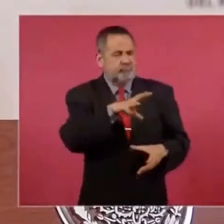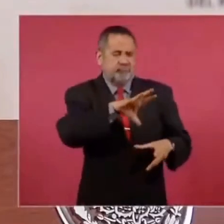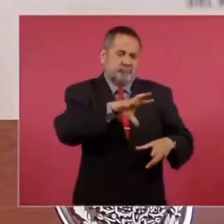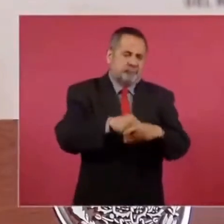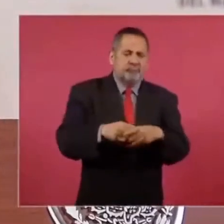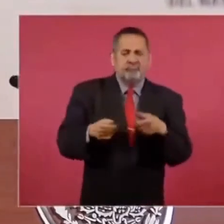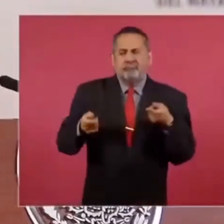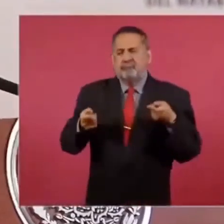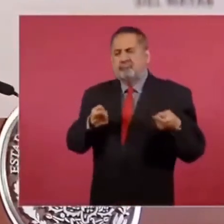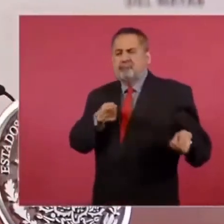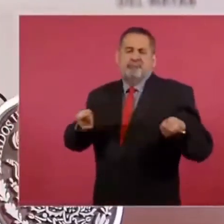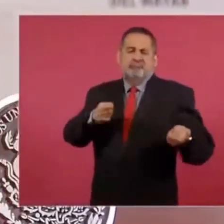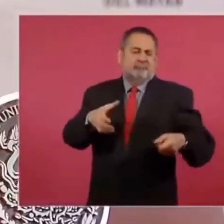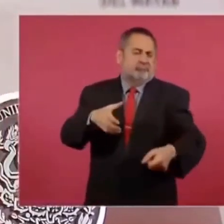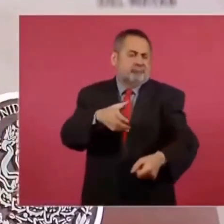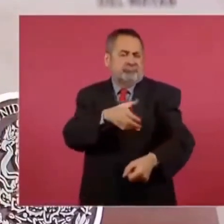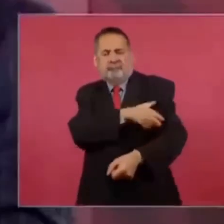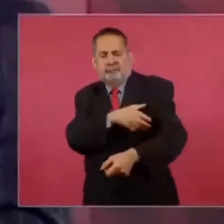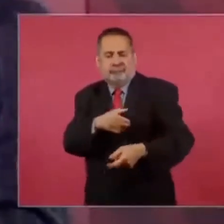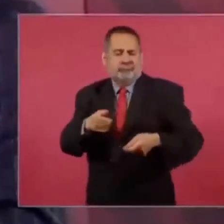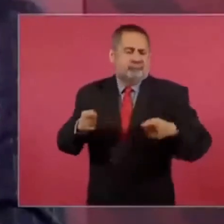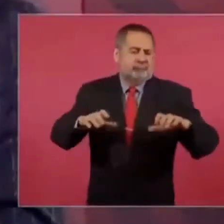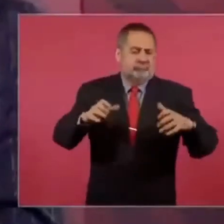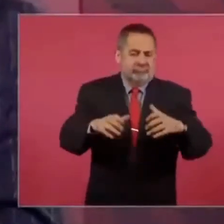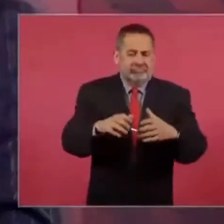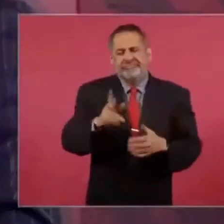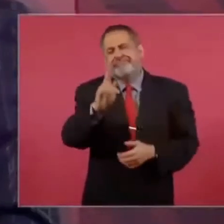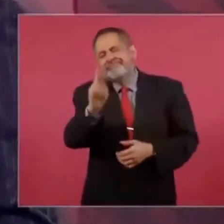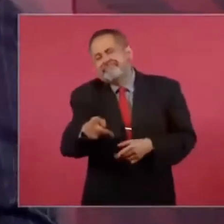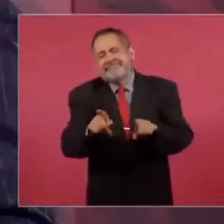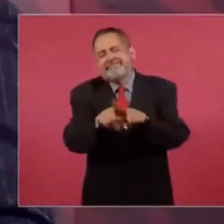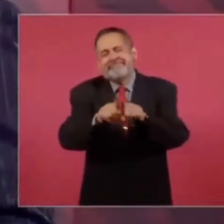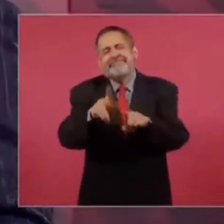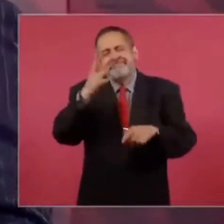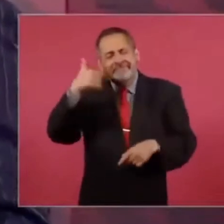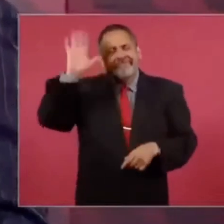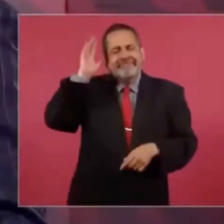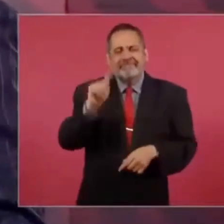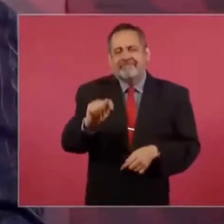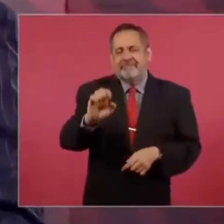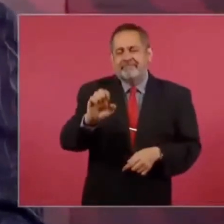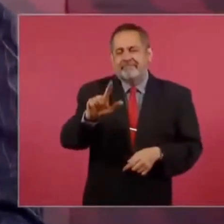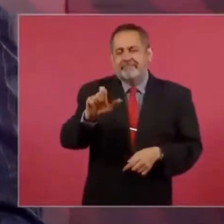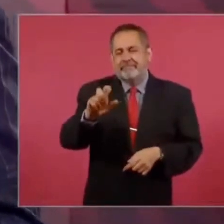control, una especie de lo que fue Televisa en su momento.